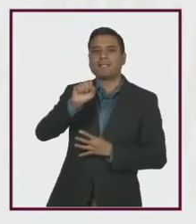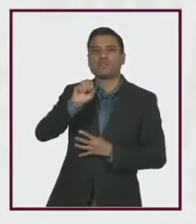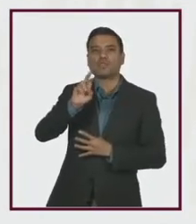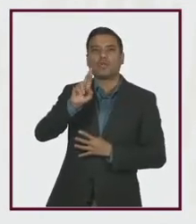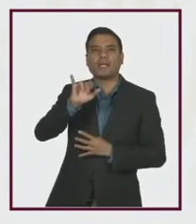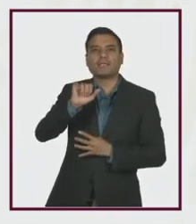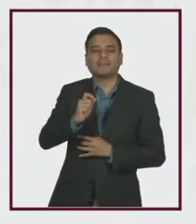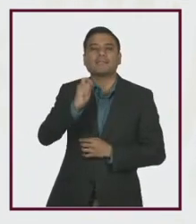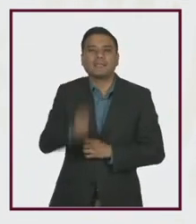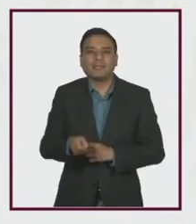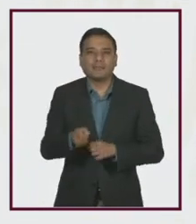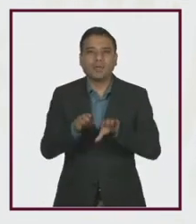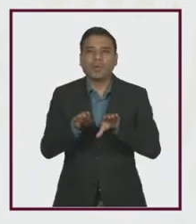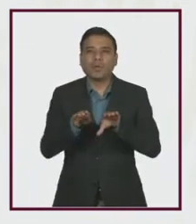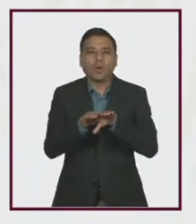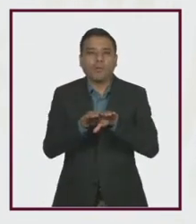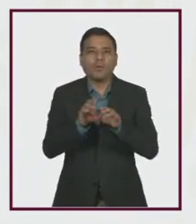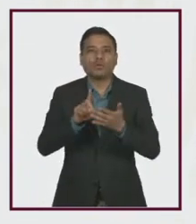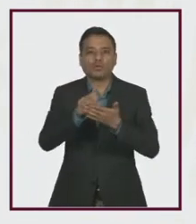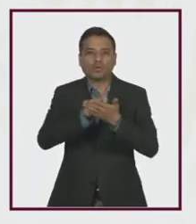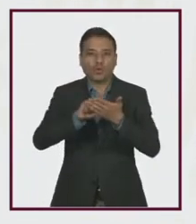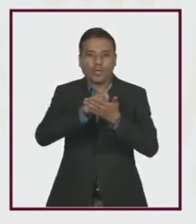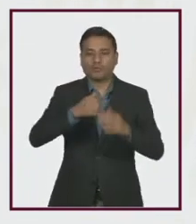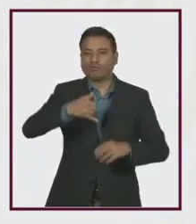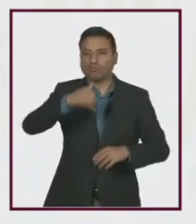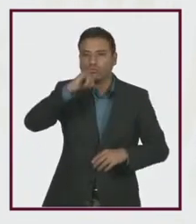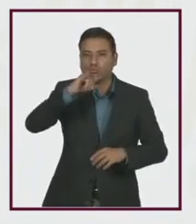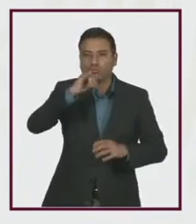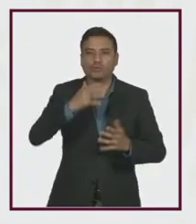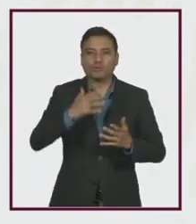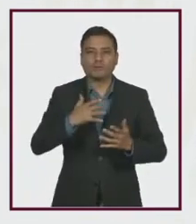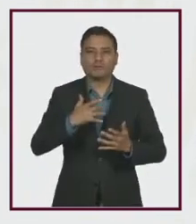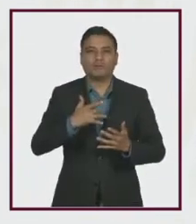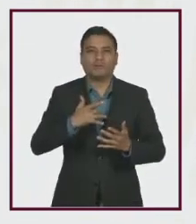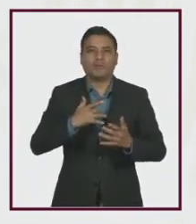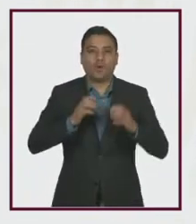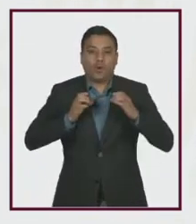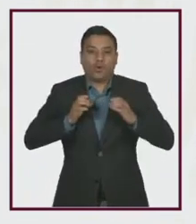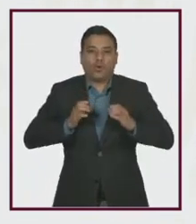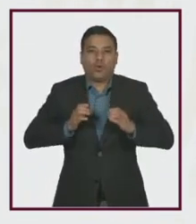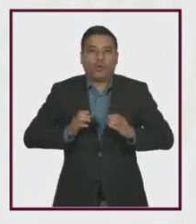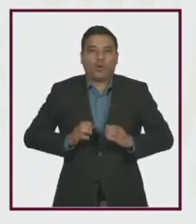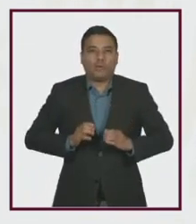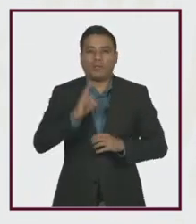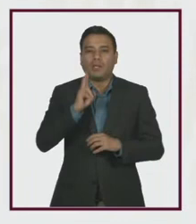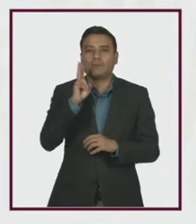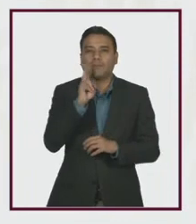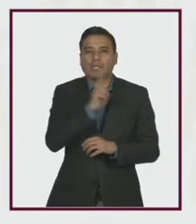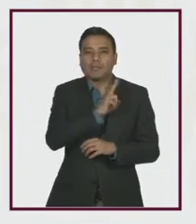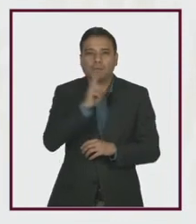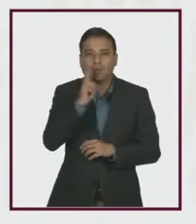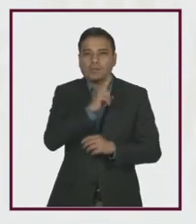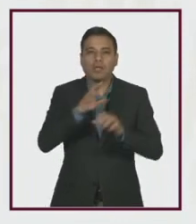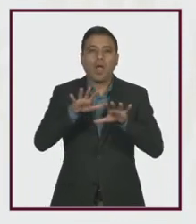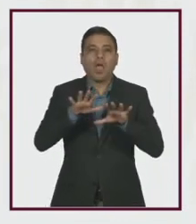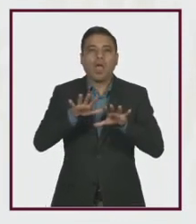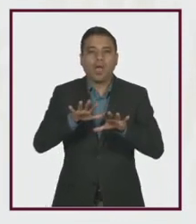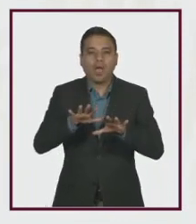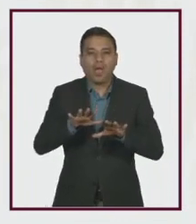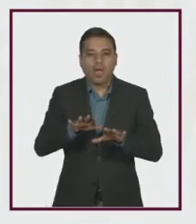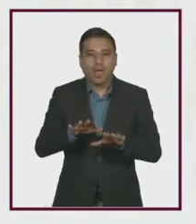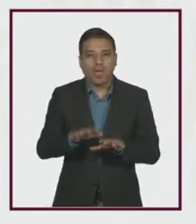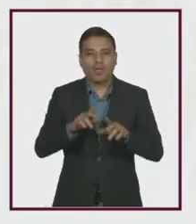suprimir o reducir los efectos corporales, algunas veces del sistema respiratorio, por ejemplo, ¿no? A